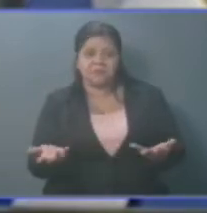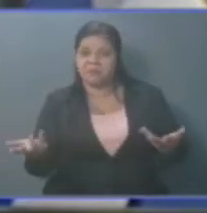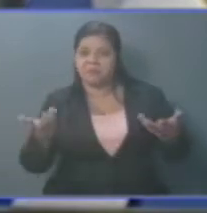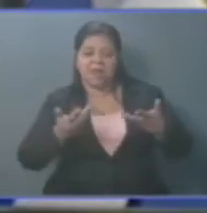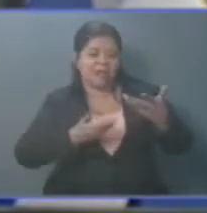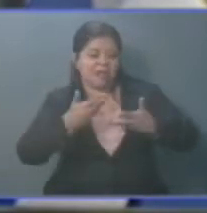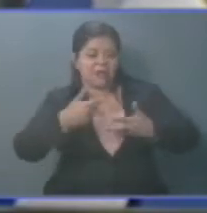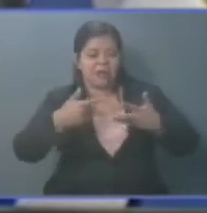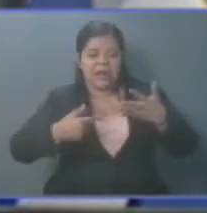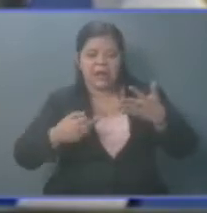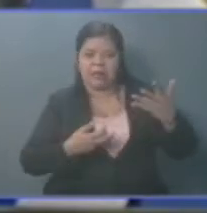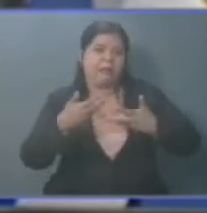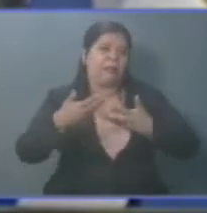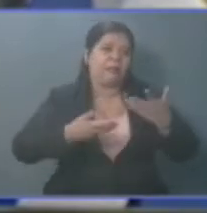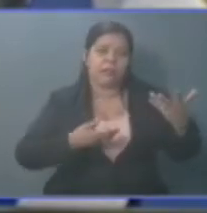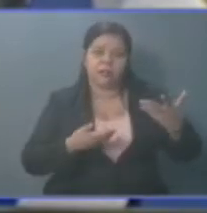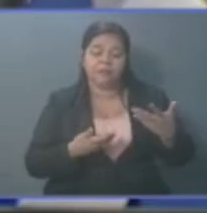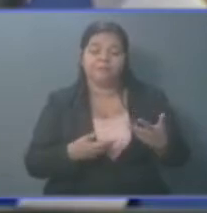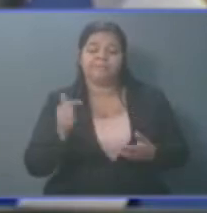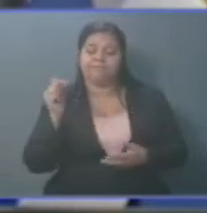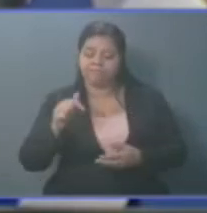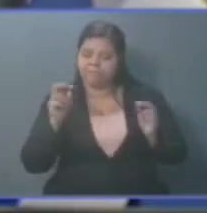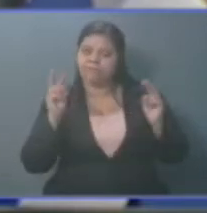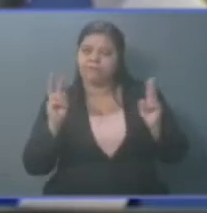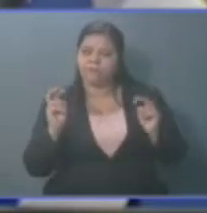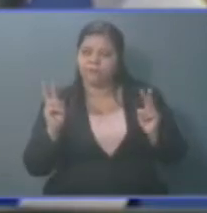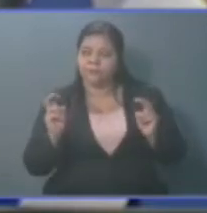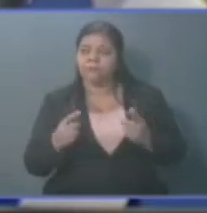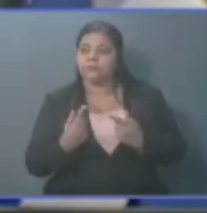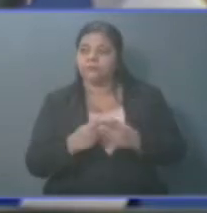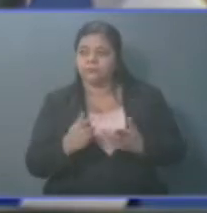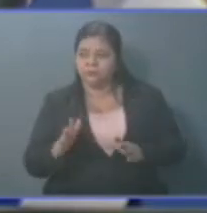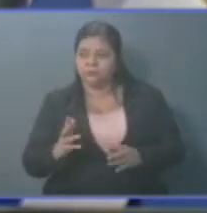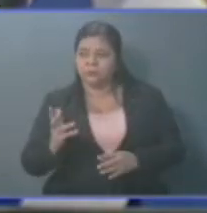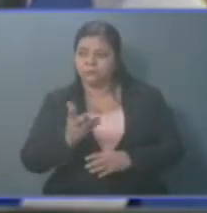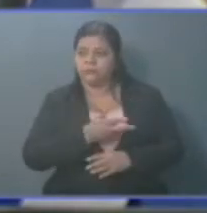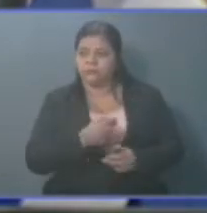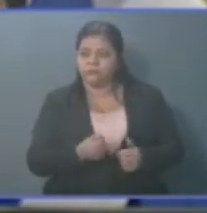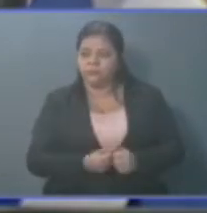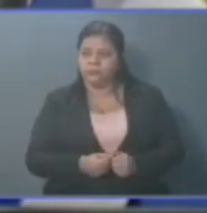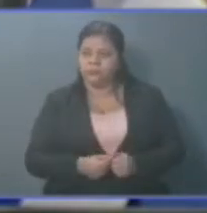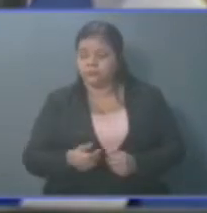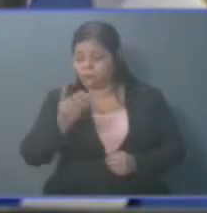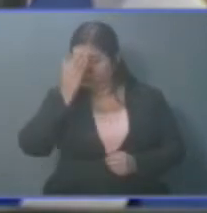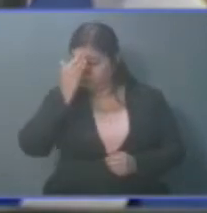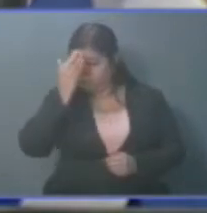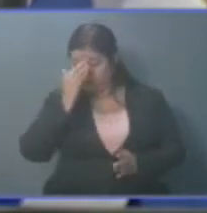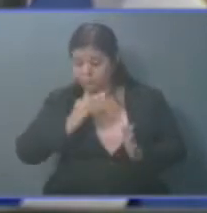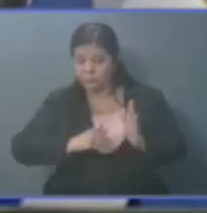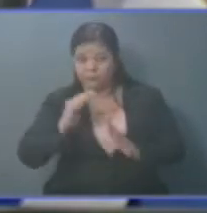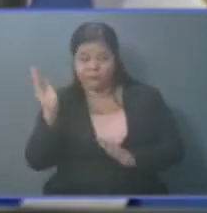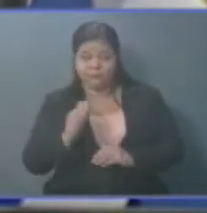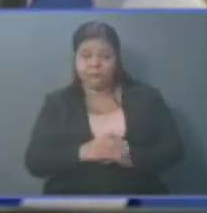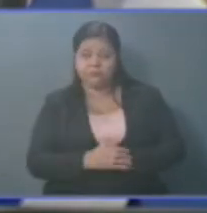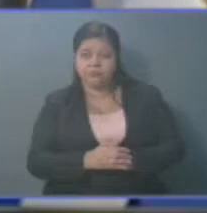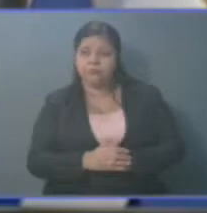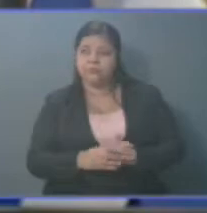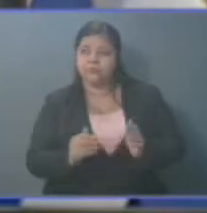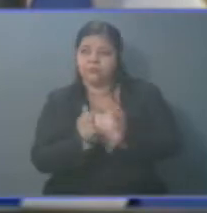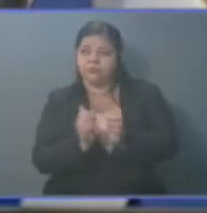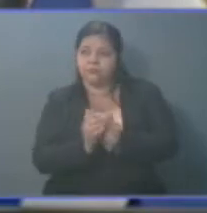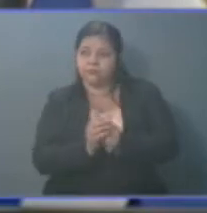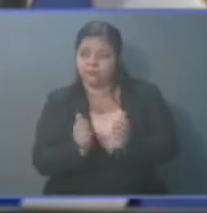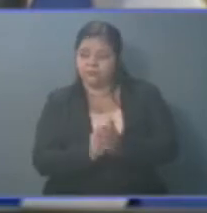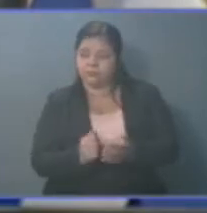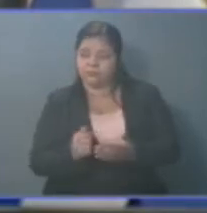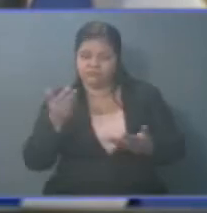ley. Ese es el tema de fondo. El tema de fondo es que cuanto más nebuloso sea lo que